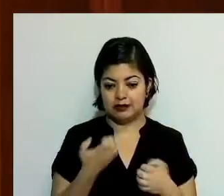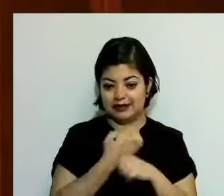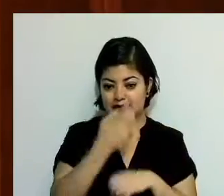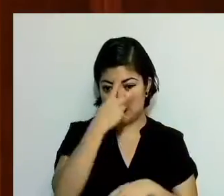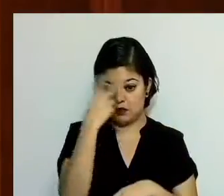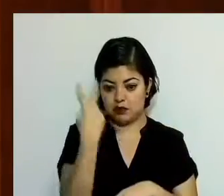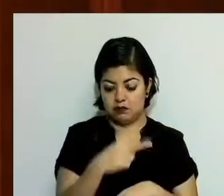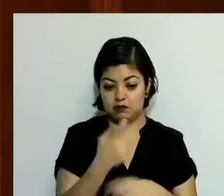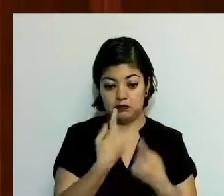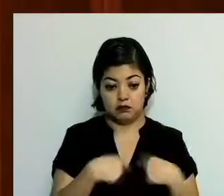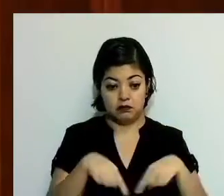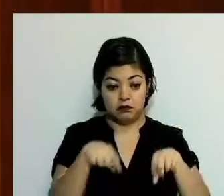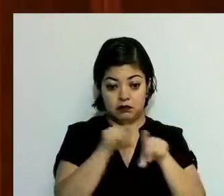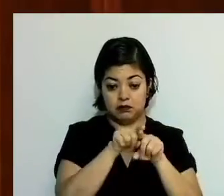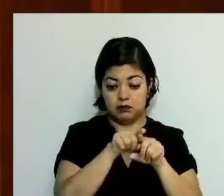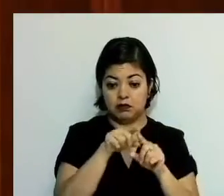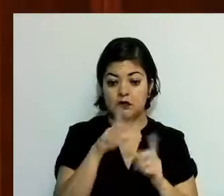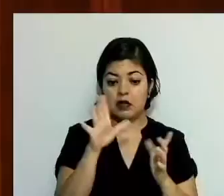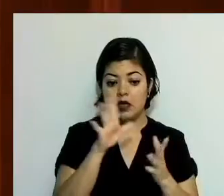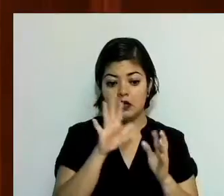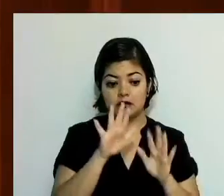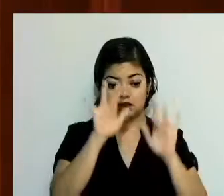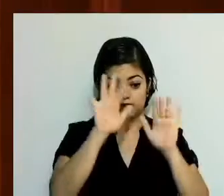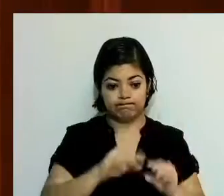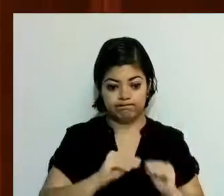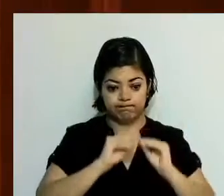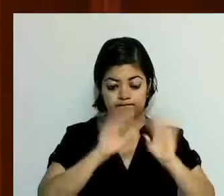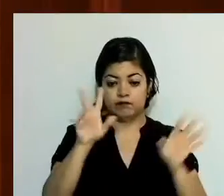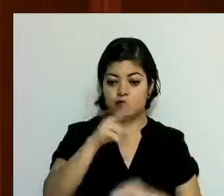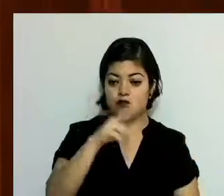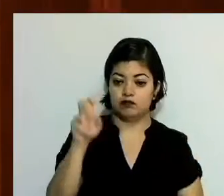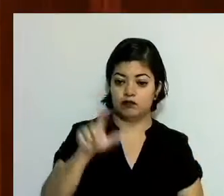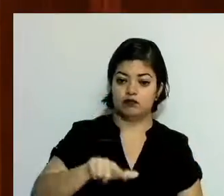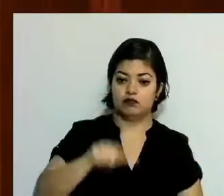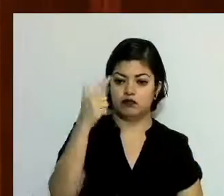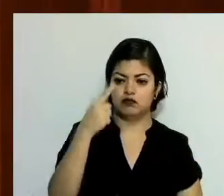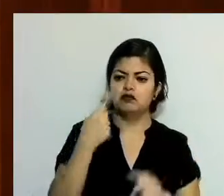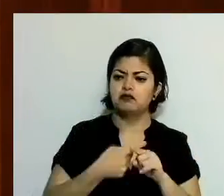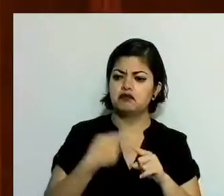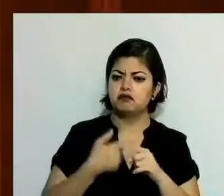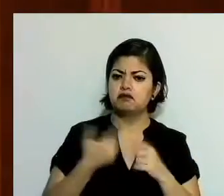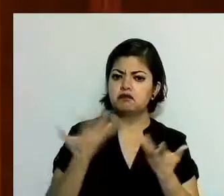decreto 212, expedido por la